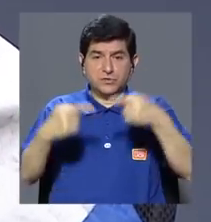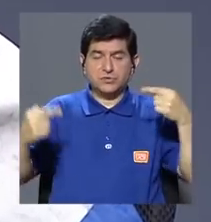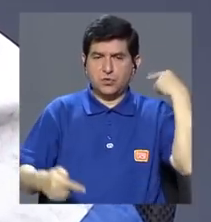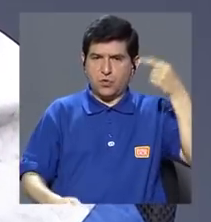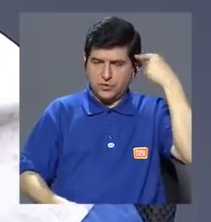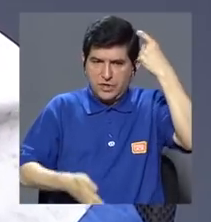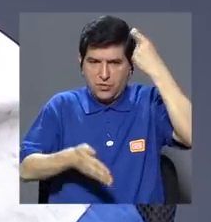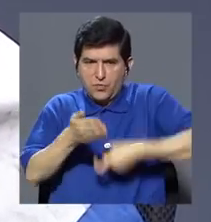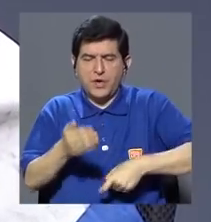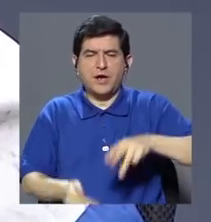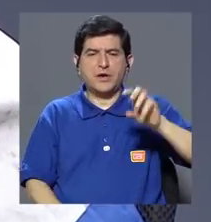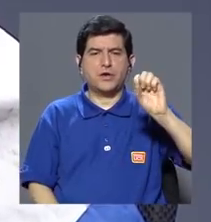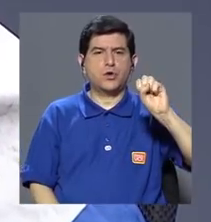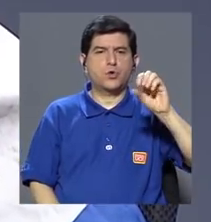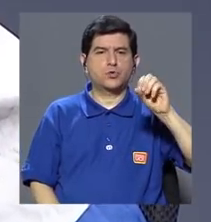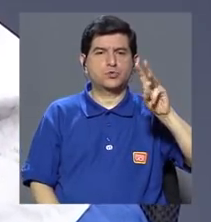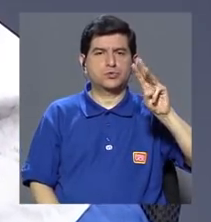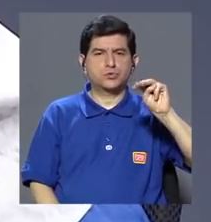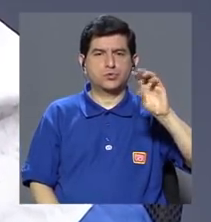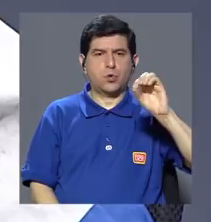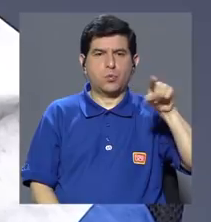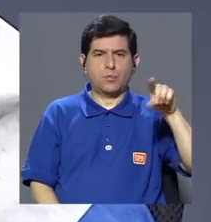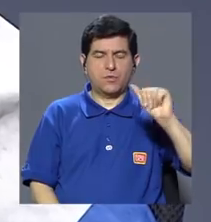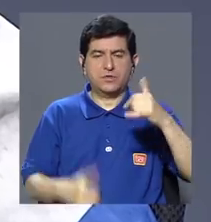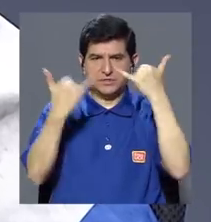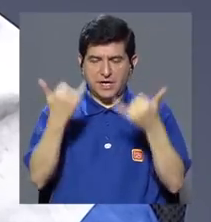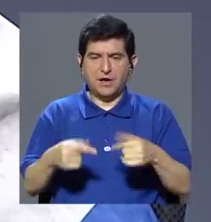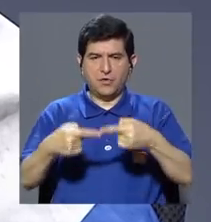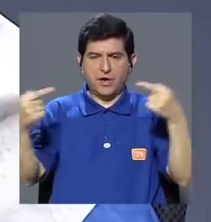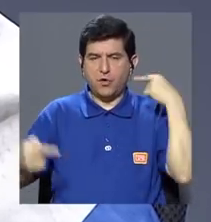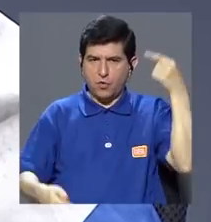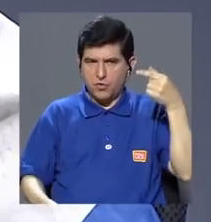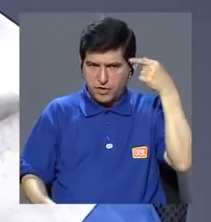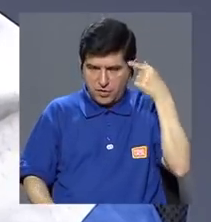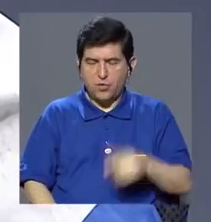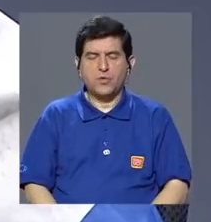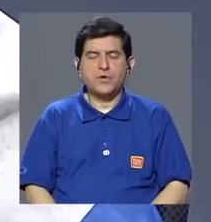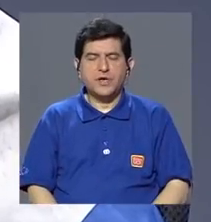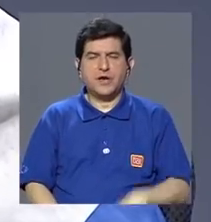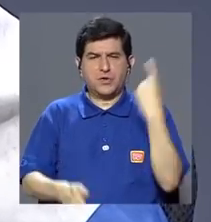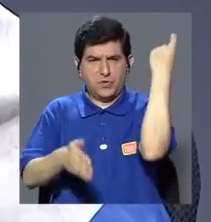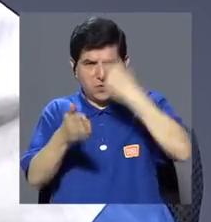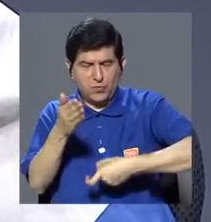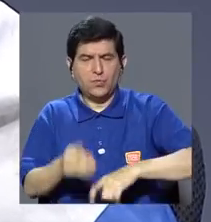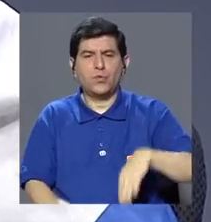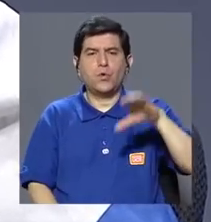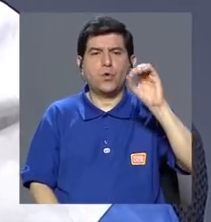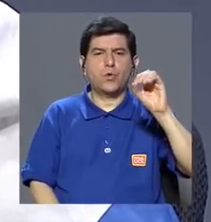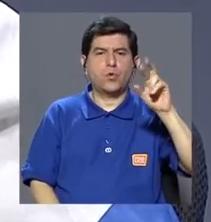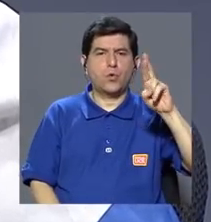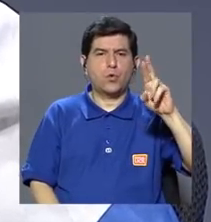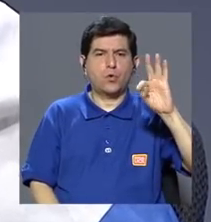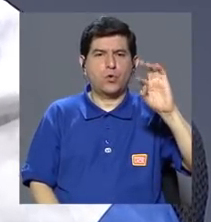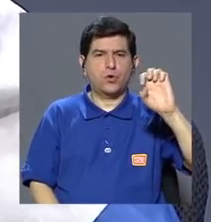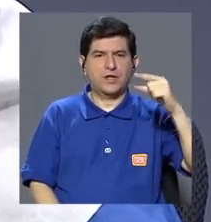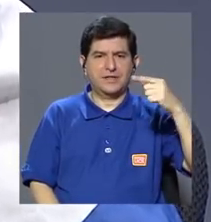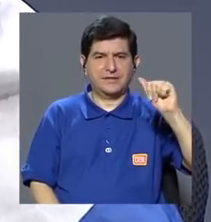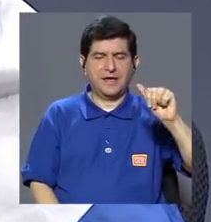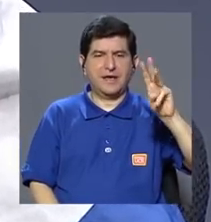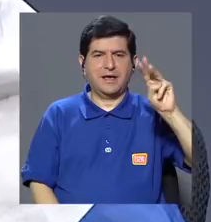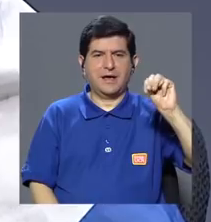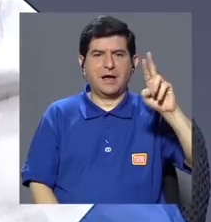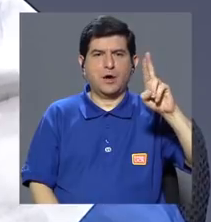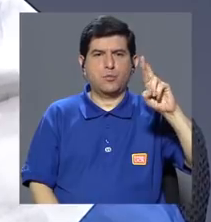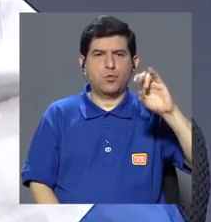somocista lucha ahora contra la dictadura ortega murillo que es peor que la dictadura de somoza